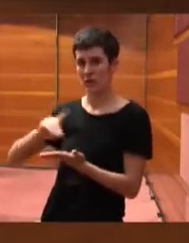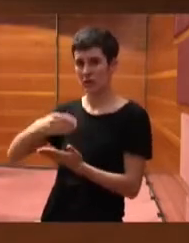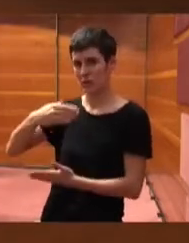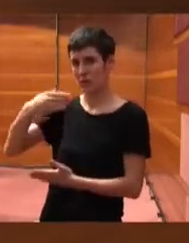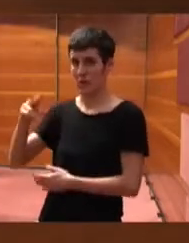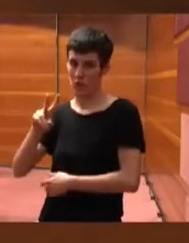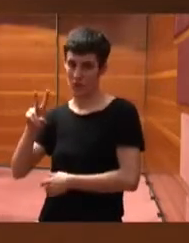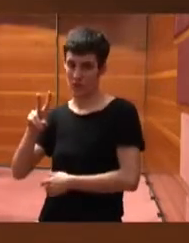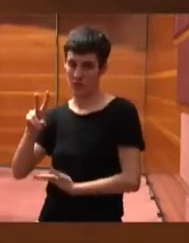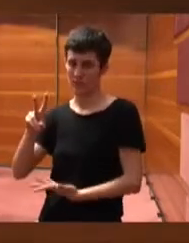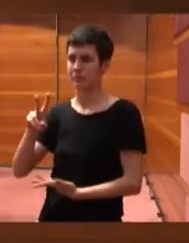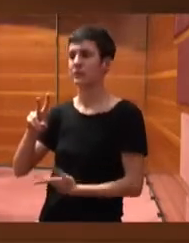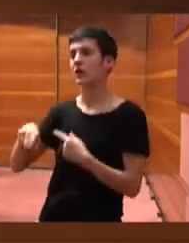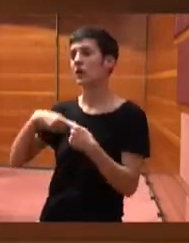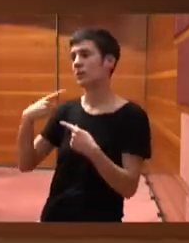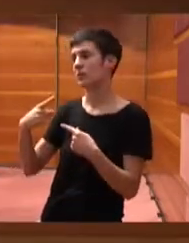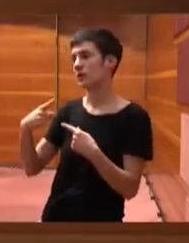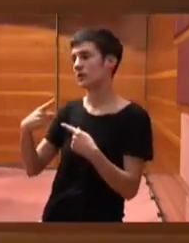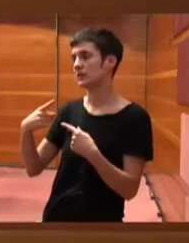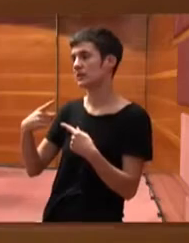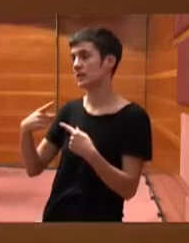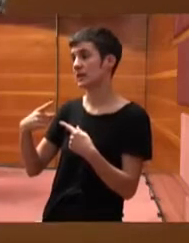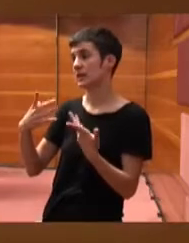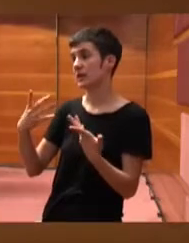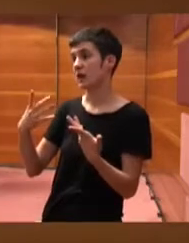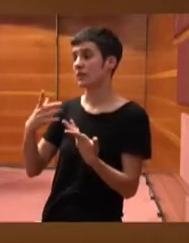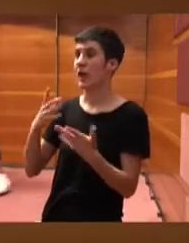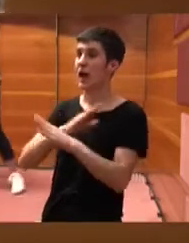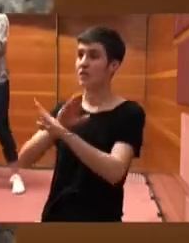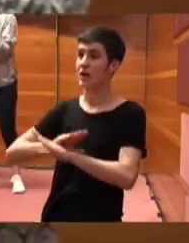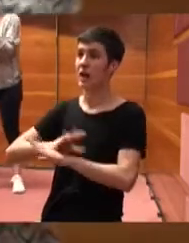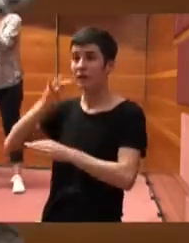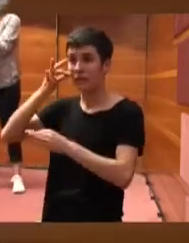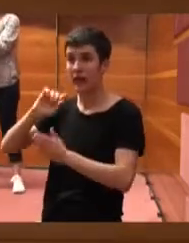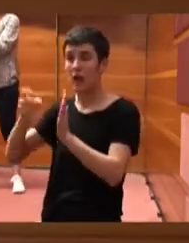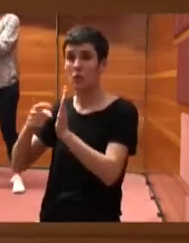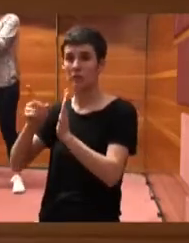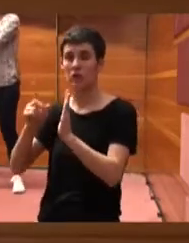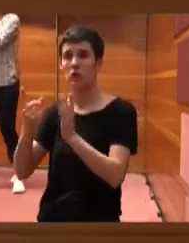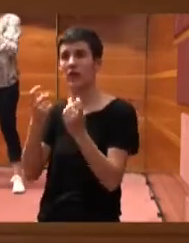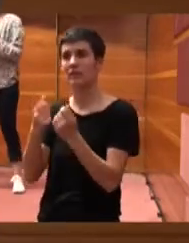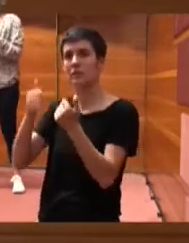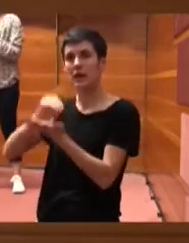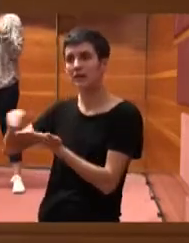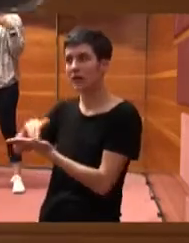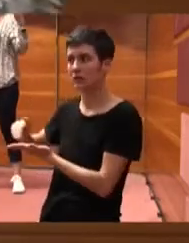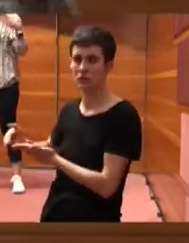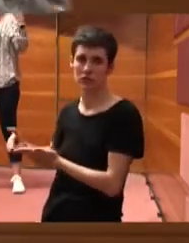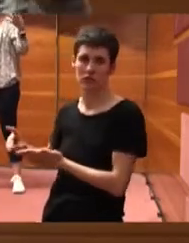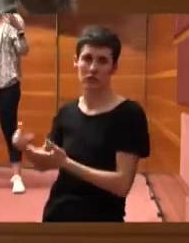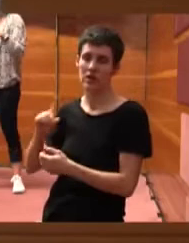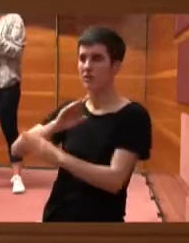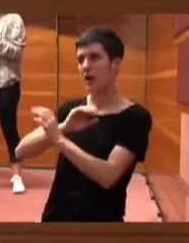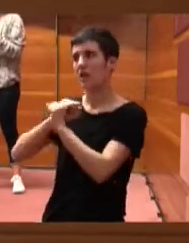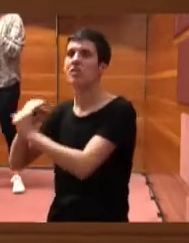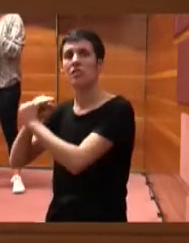Luego, voy a estar muy condicionada, que me pueden dar una muestra, pero no la completa realidad. Y luego, estoy muy condicionada a esa fuente de datos. Entonces, lo ideal que